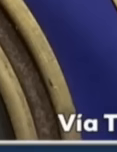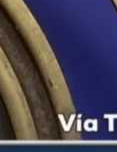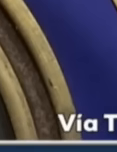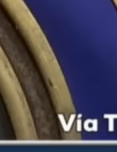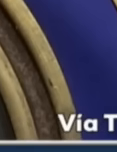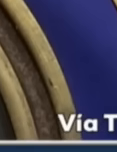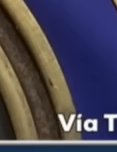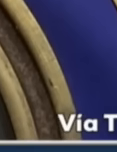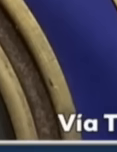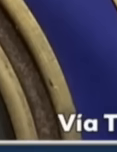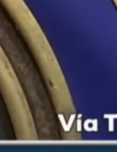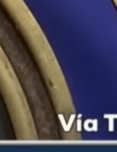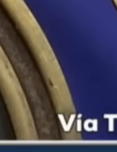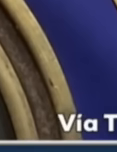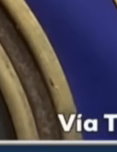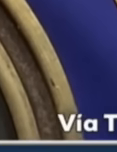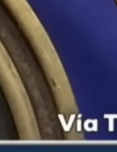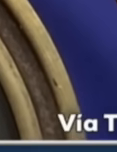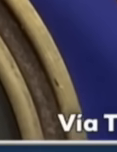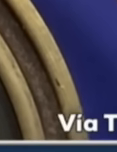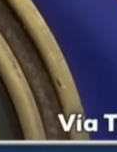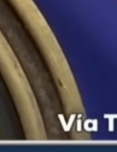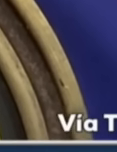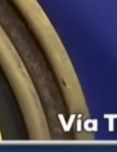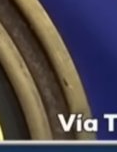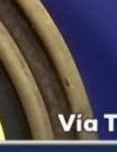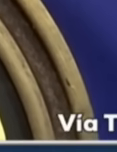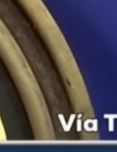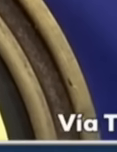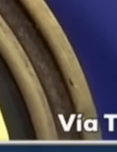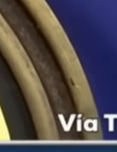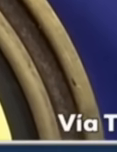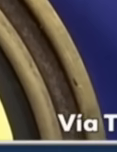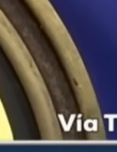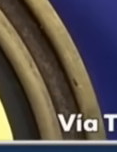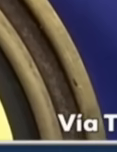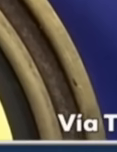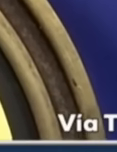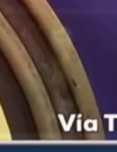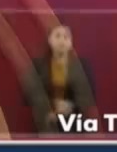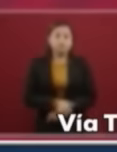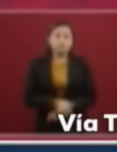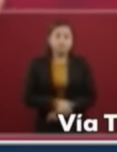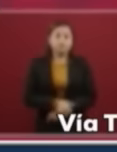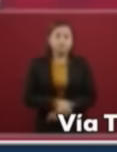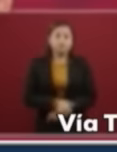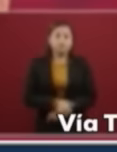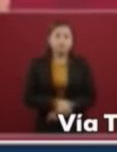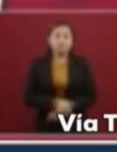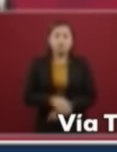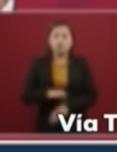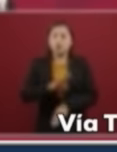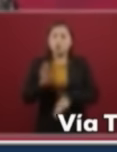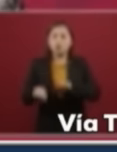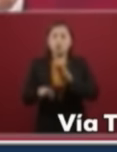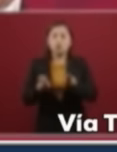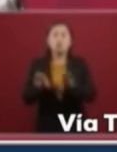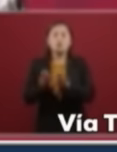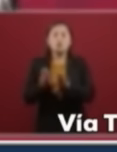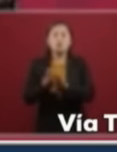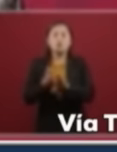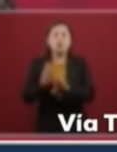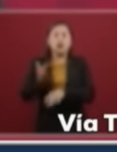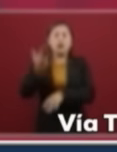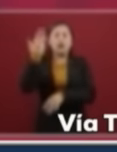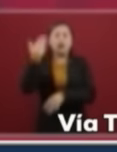chamba, brother, ¿no? Claro, primero hay varias cosas, hecho. Primero hay que llevar las citas, hice mi